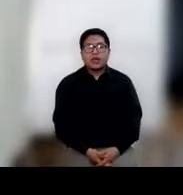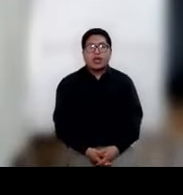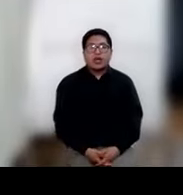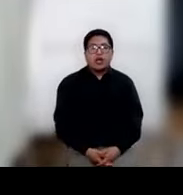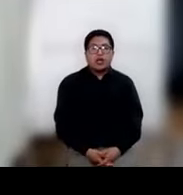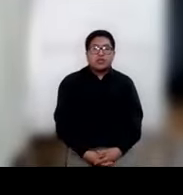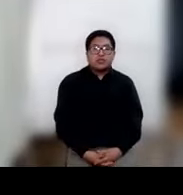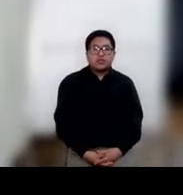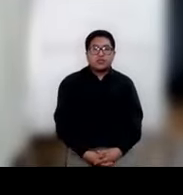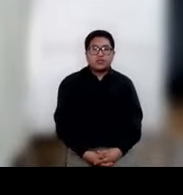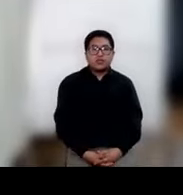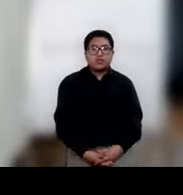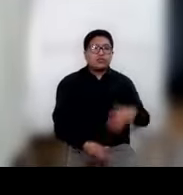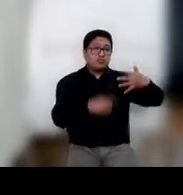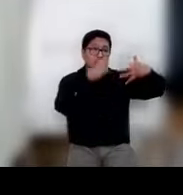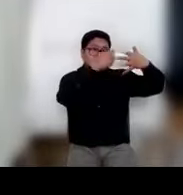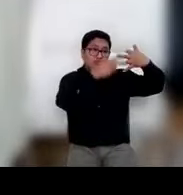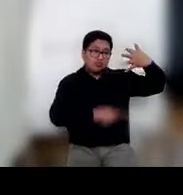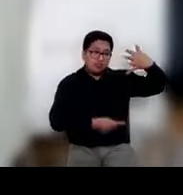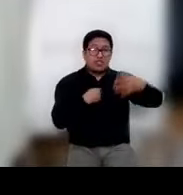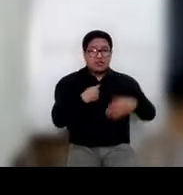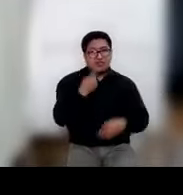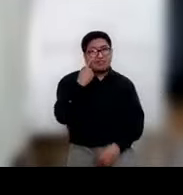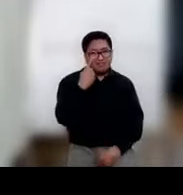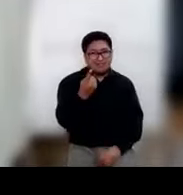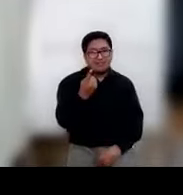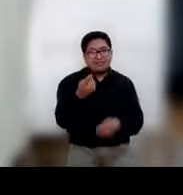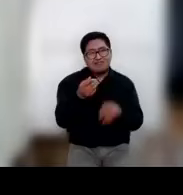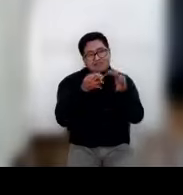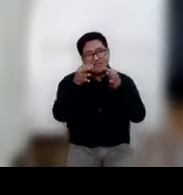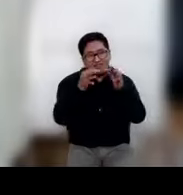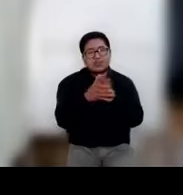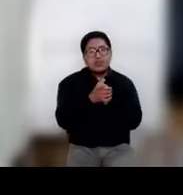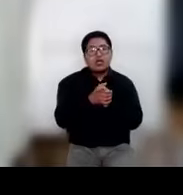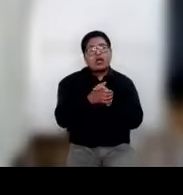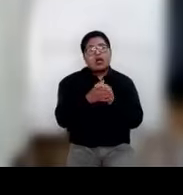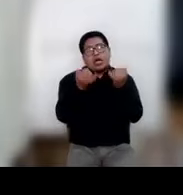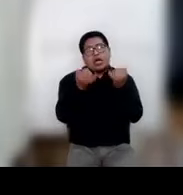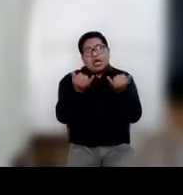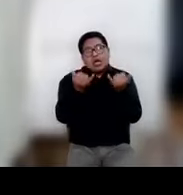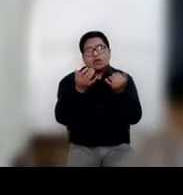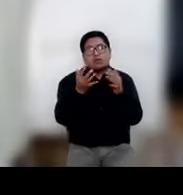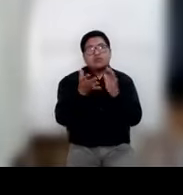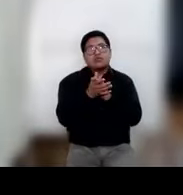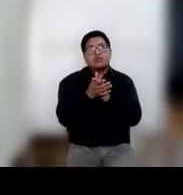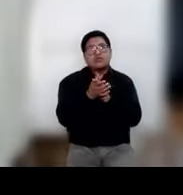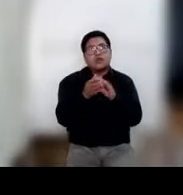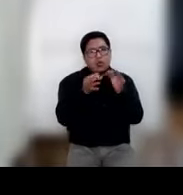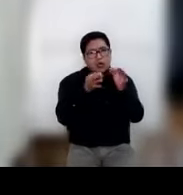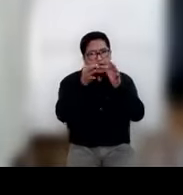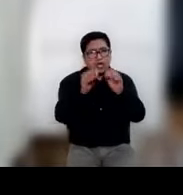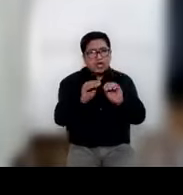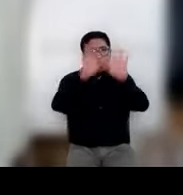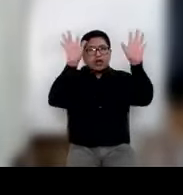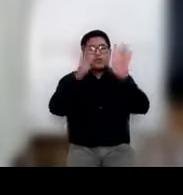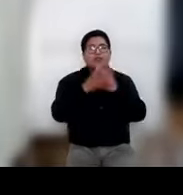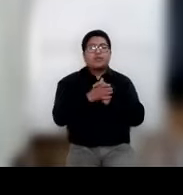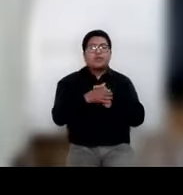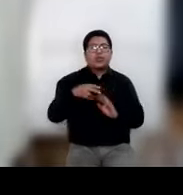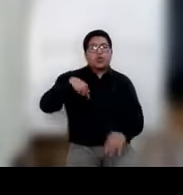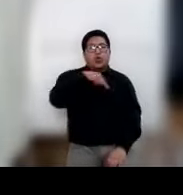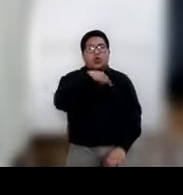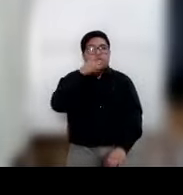de todas estas críticas y yo quiero también manifestar les de que consideramos de que son